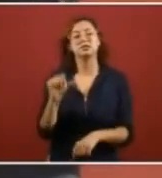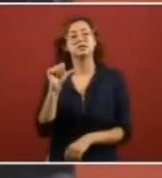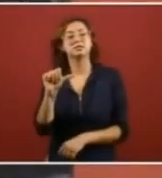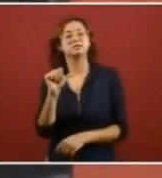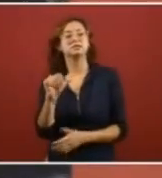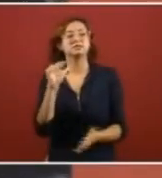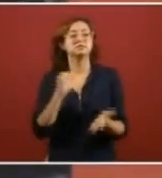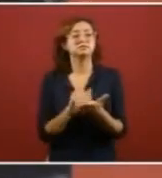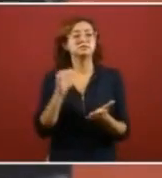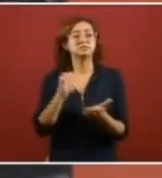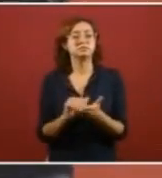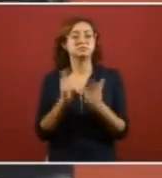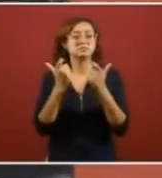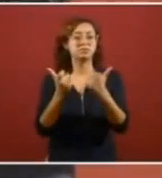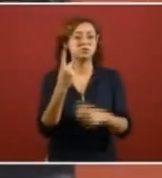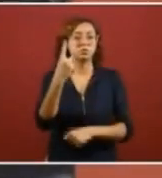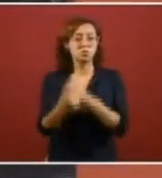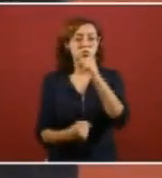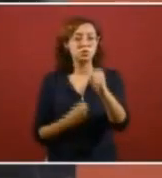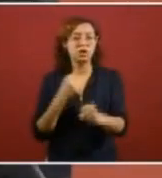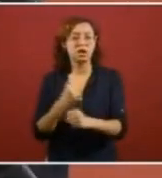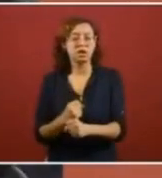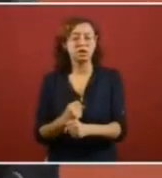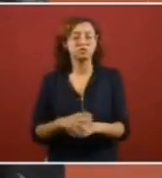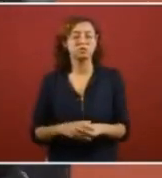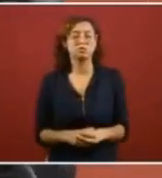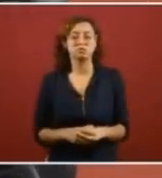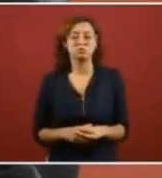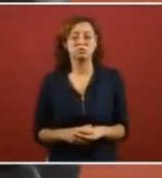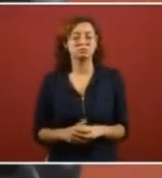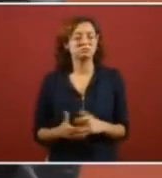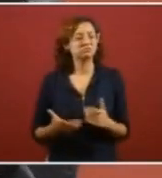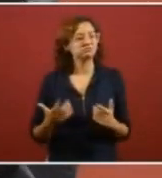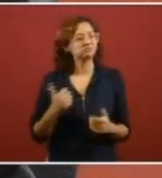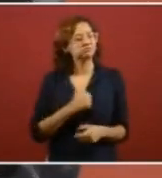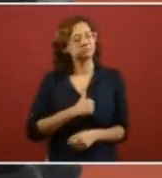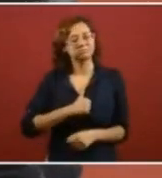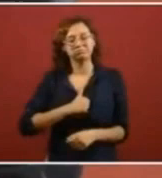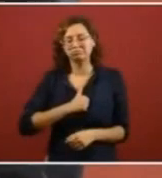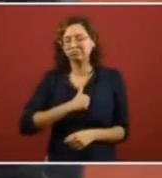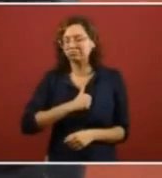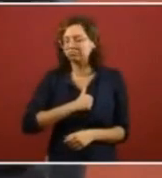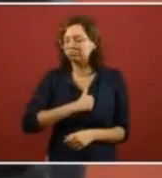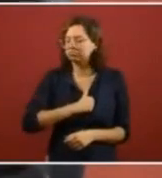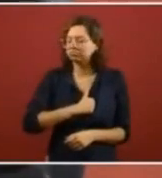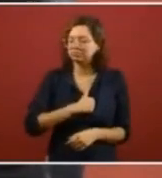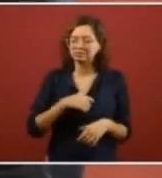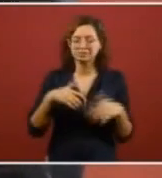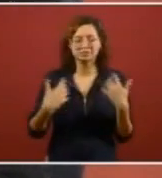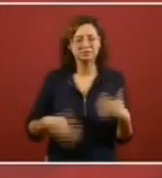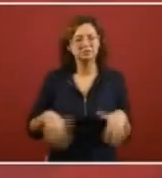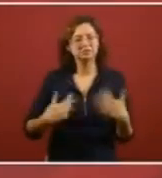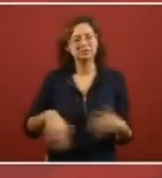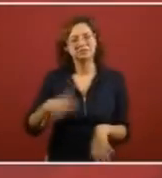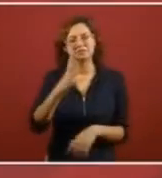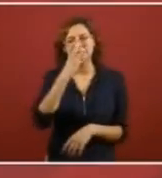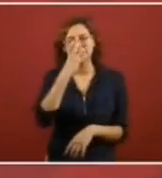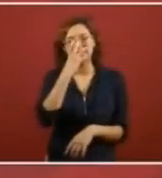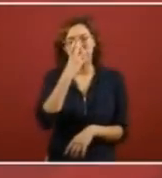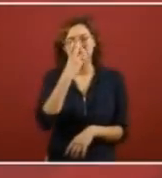16,000 millones de pesos al año, con toda la tristeza y todo el dolor que